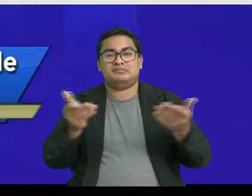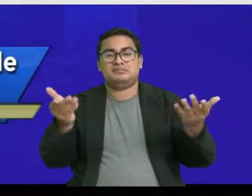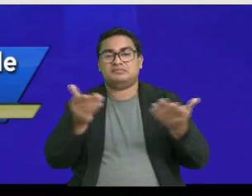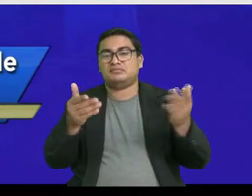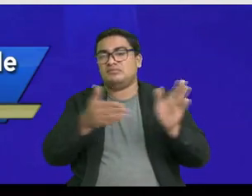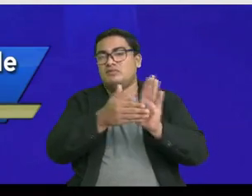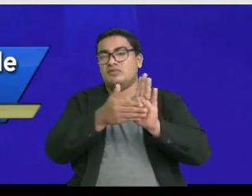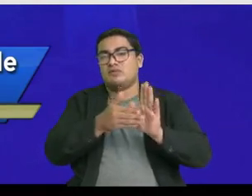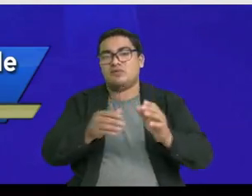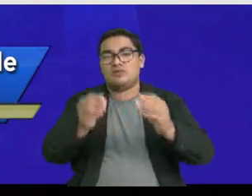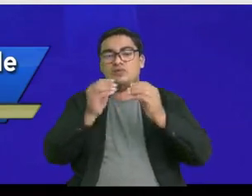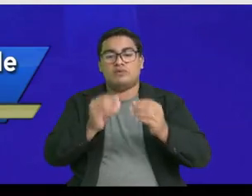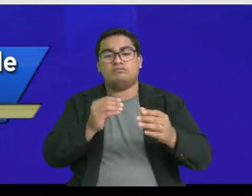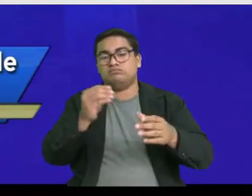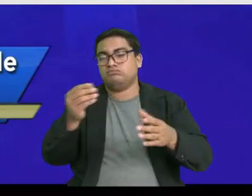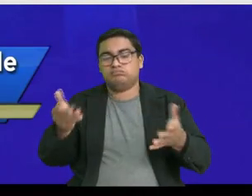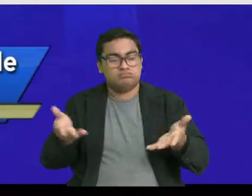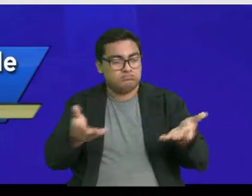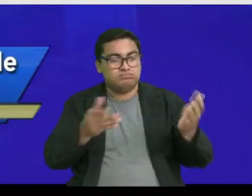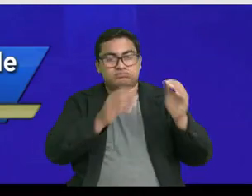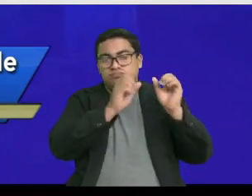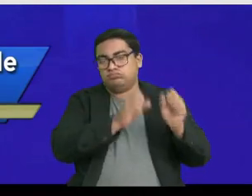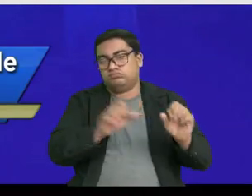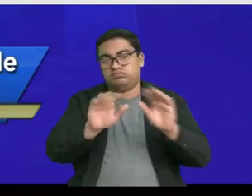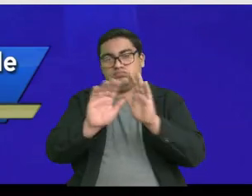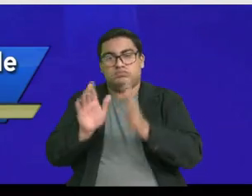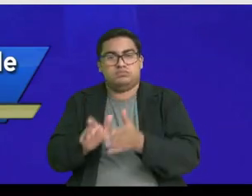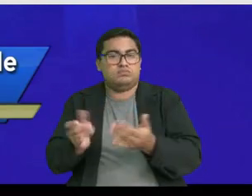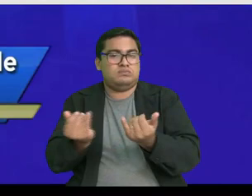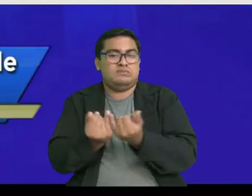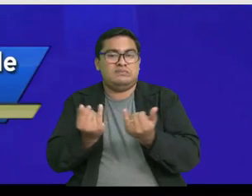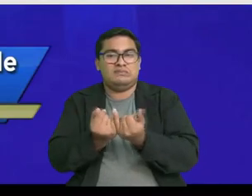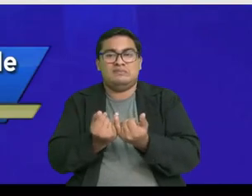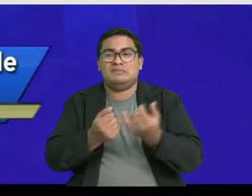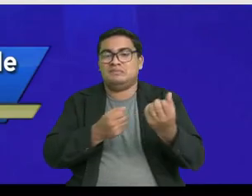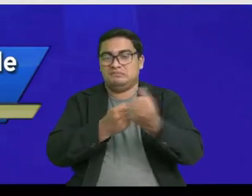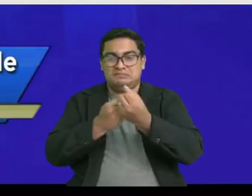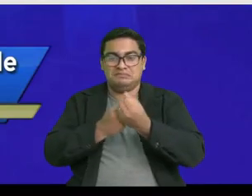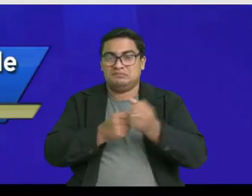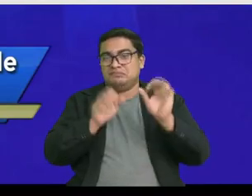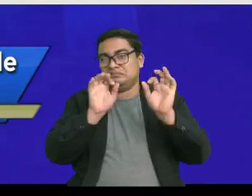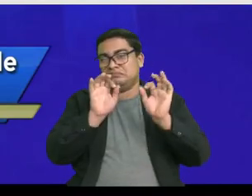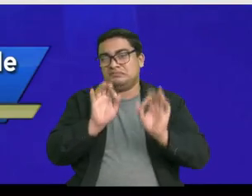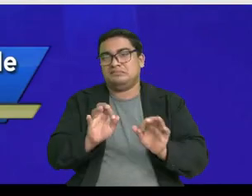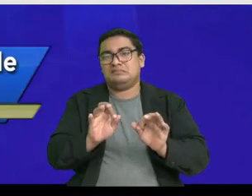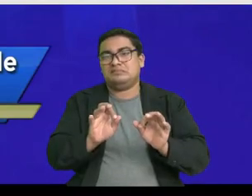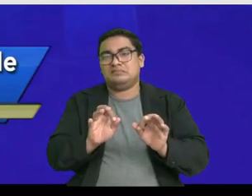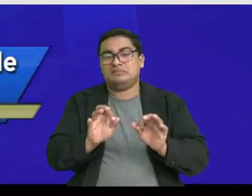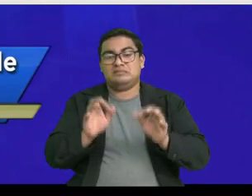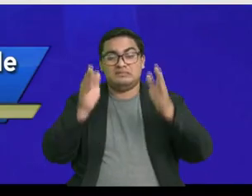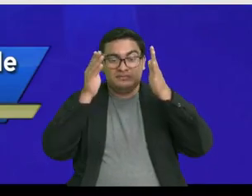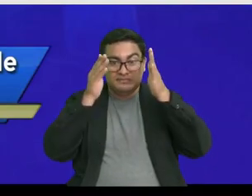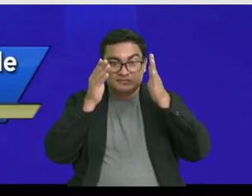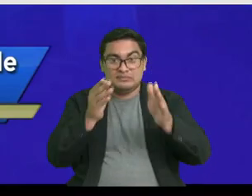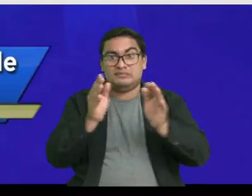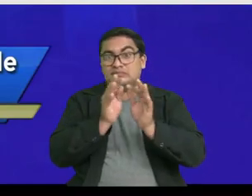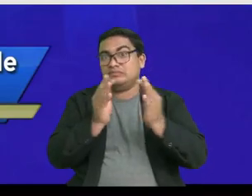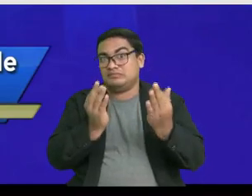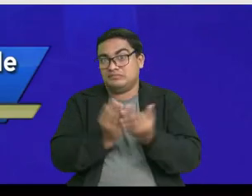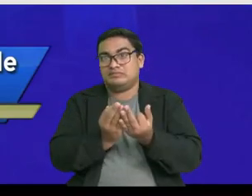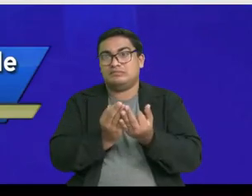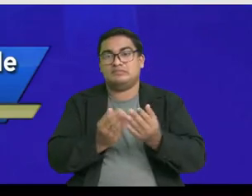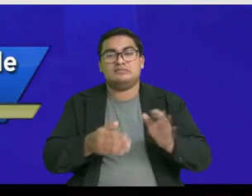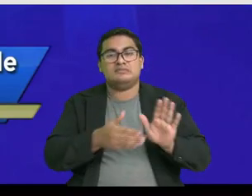de educación integral, incluyente, complementario, coherente, el centro es la familia.